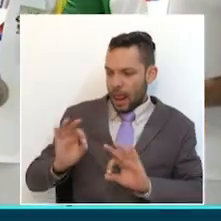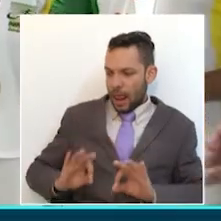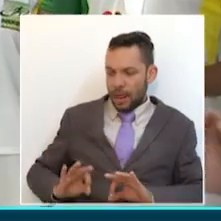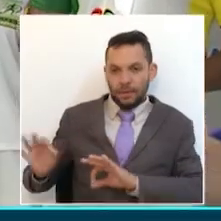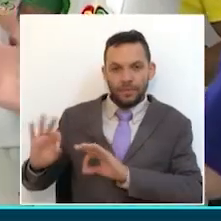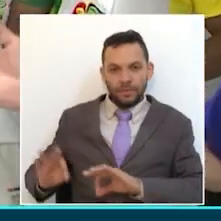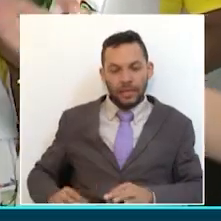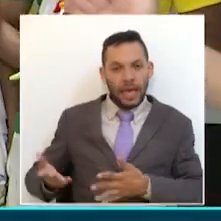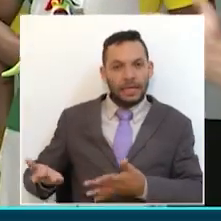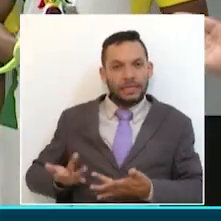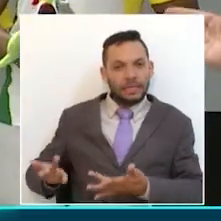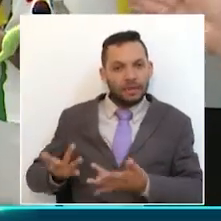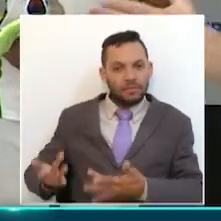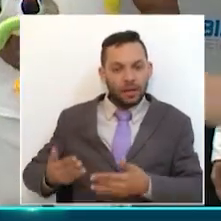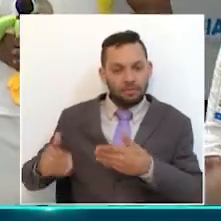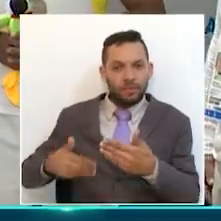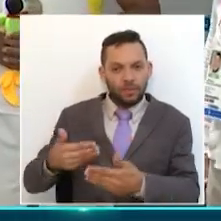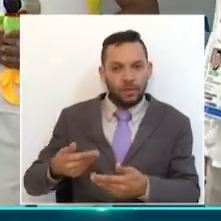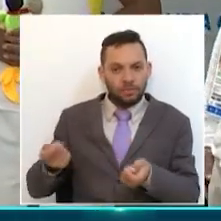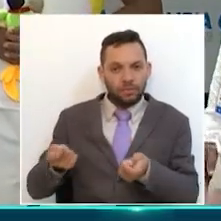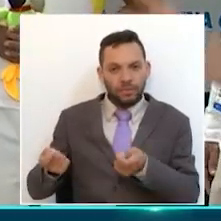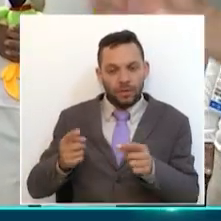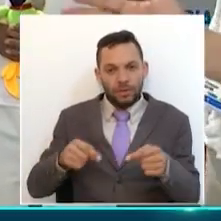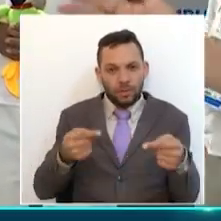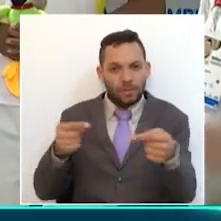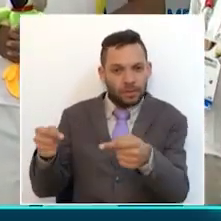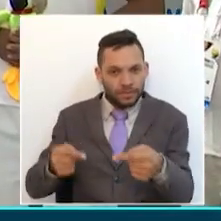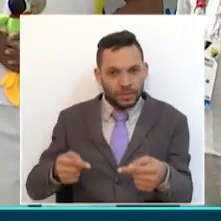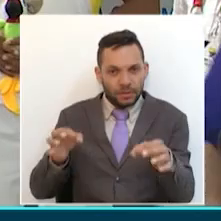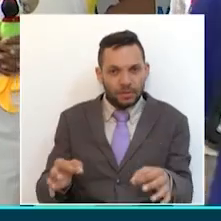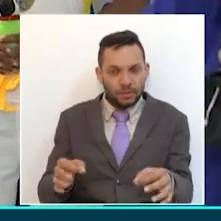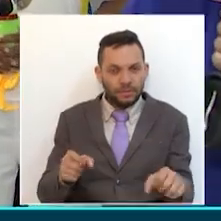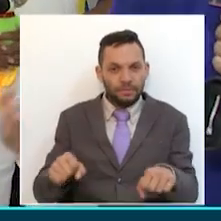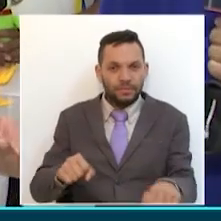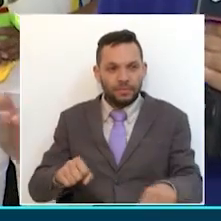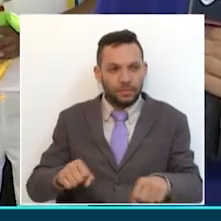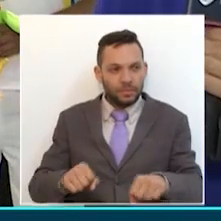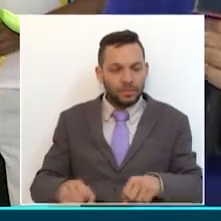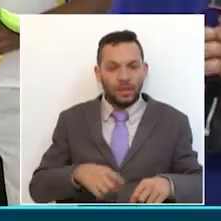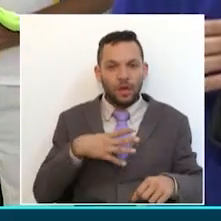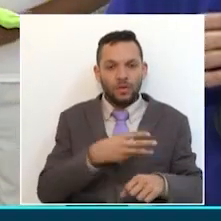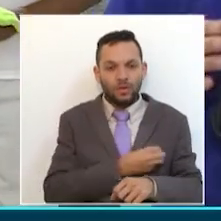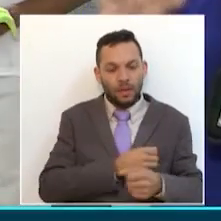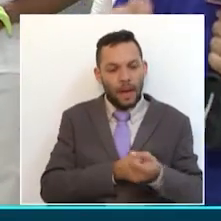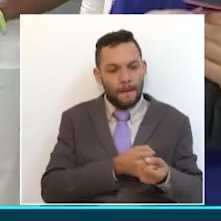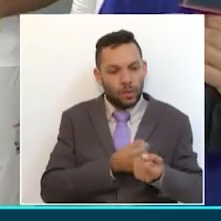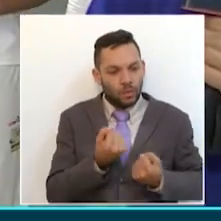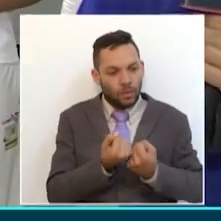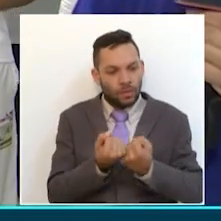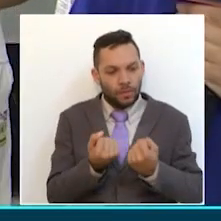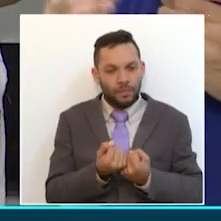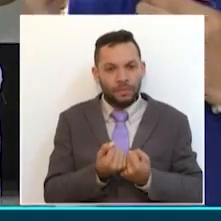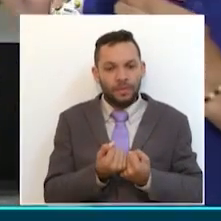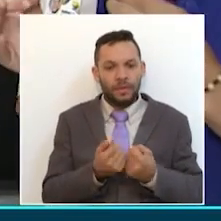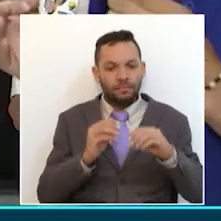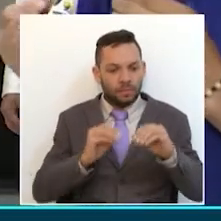Mientras obviamente observamos allá los medallistas con sus trofeos, con Cartacho que es la mascota oficial, y entre tanto les contamos entonces que el técnico del